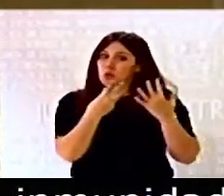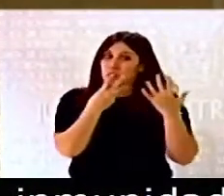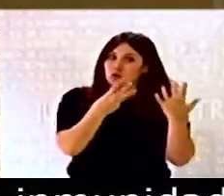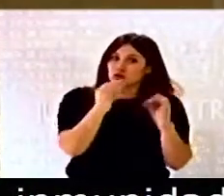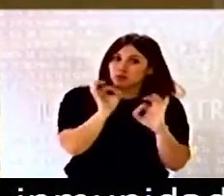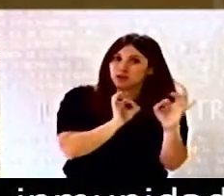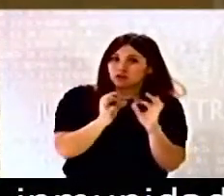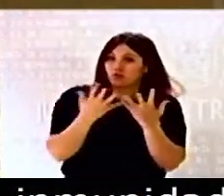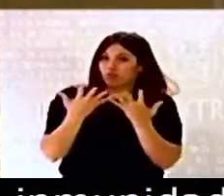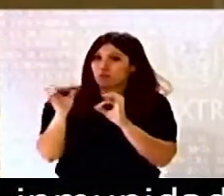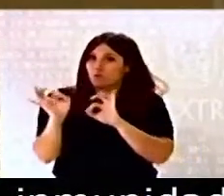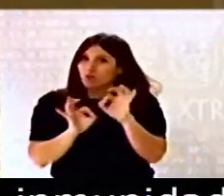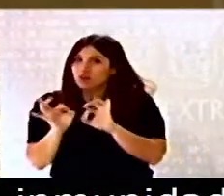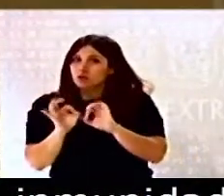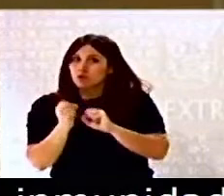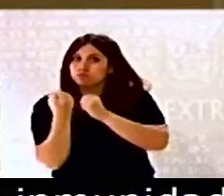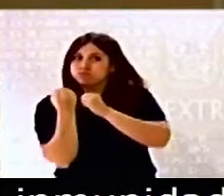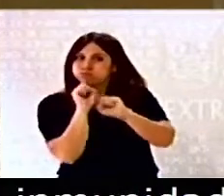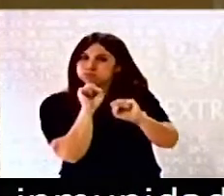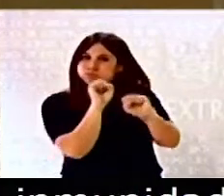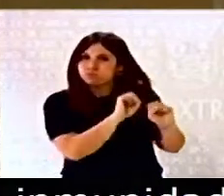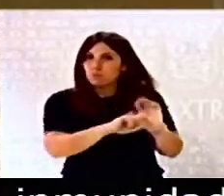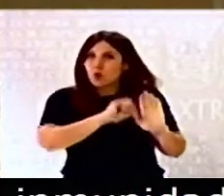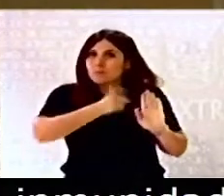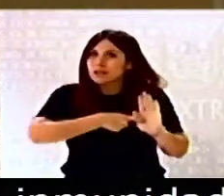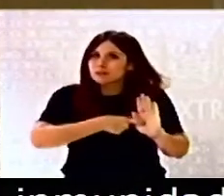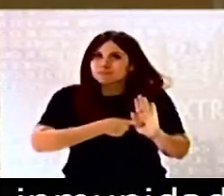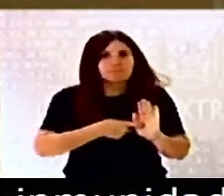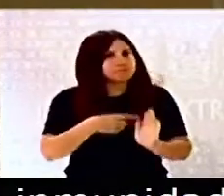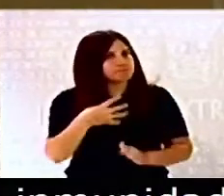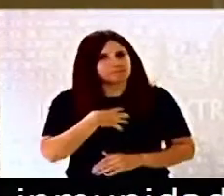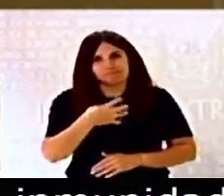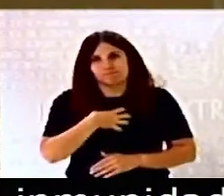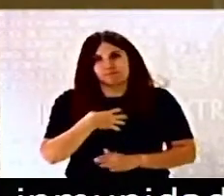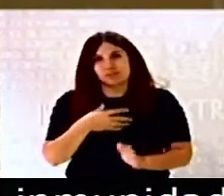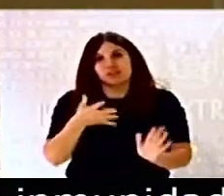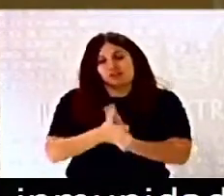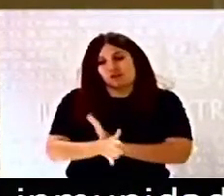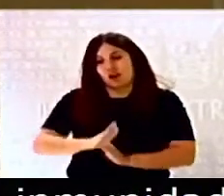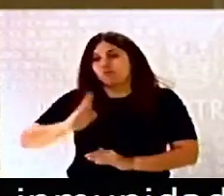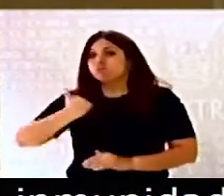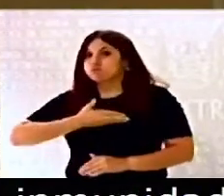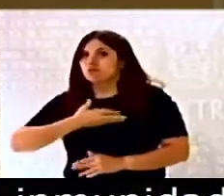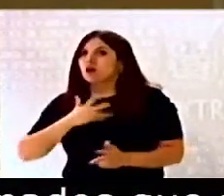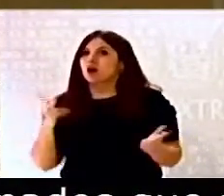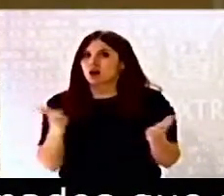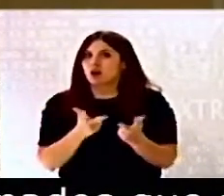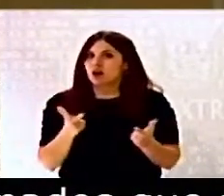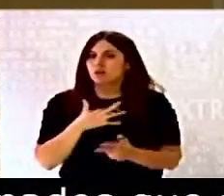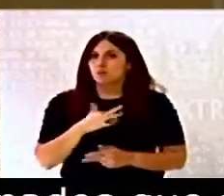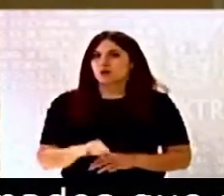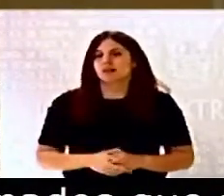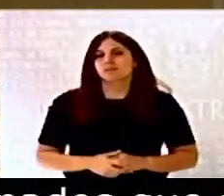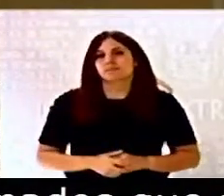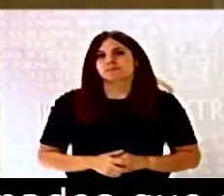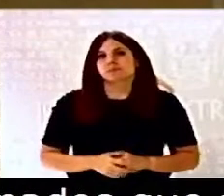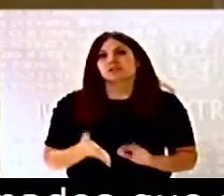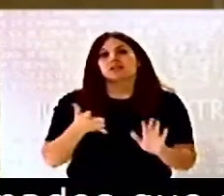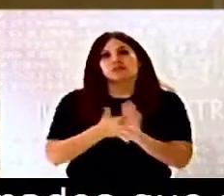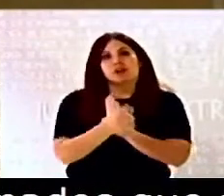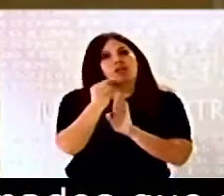lo tanto, sufrirían una enfermedad grave, ¿no? Y esto es un dato también para la